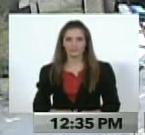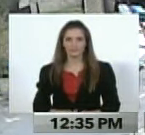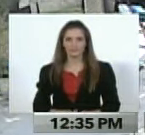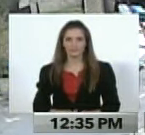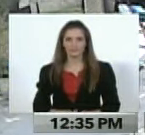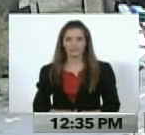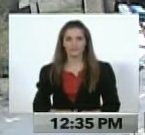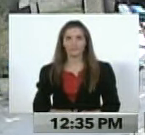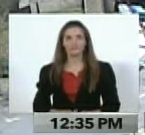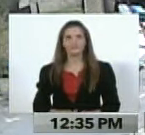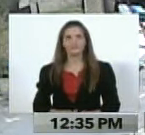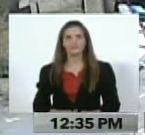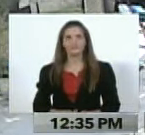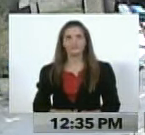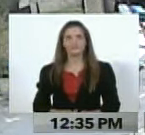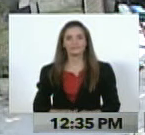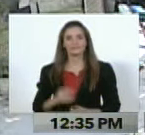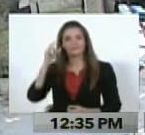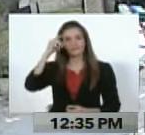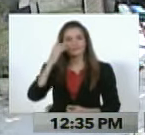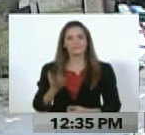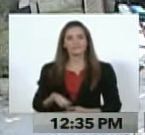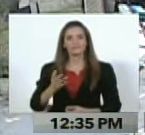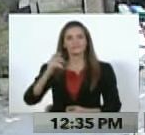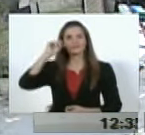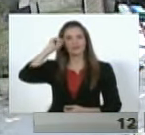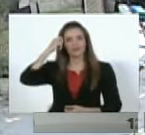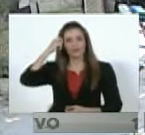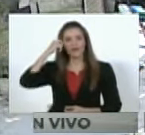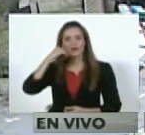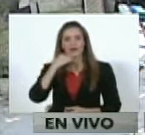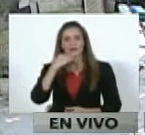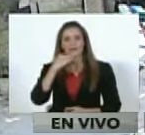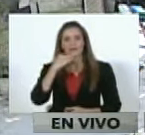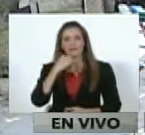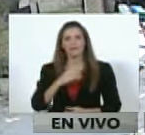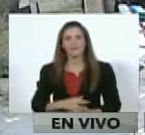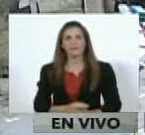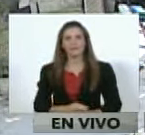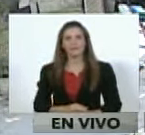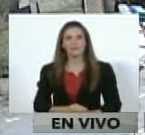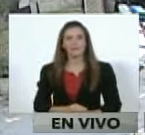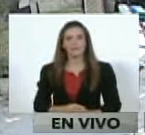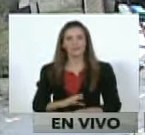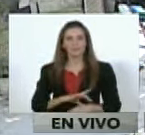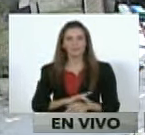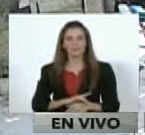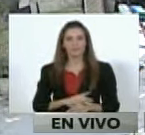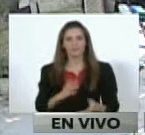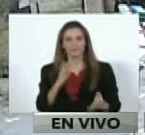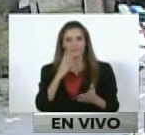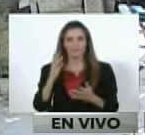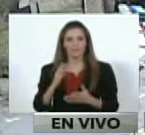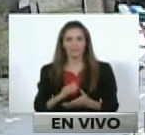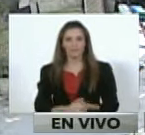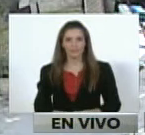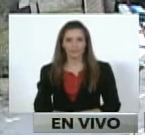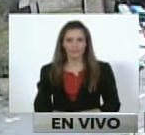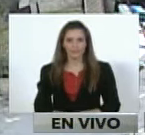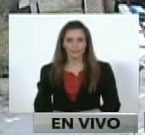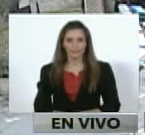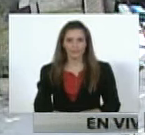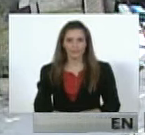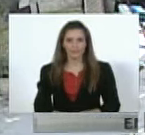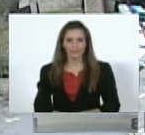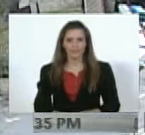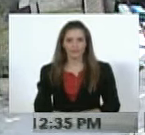Venezuela. La fecha para conmemorar el médico fue tomada por la familia de esta jornada de la Comisión Tradicional el 10